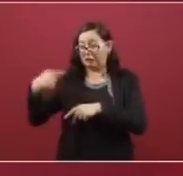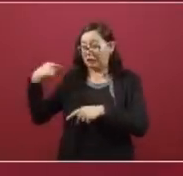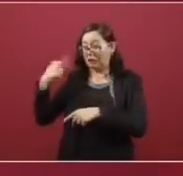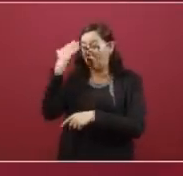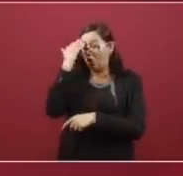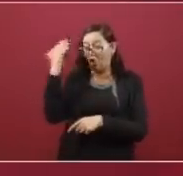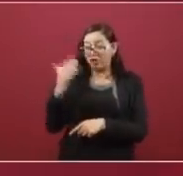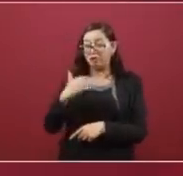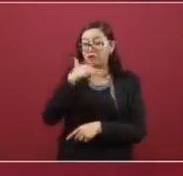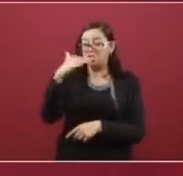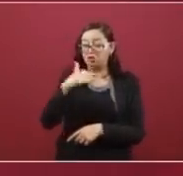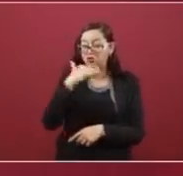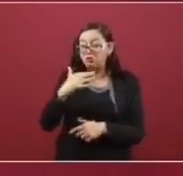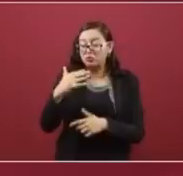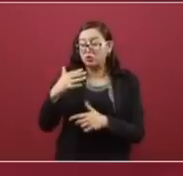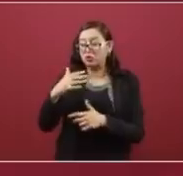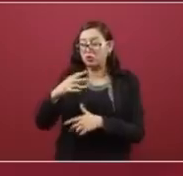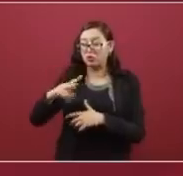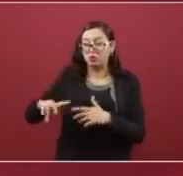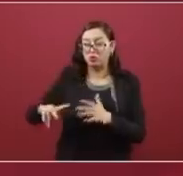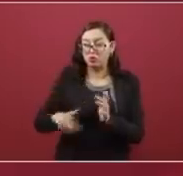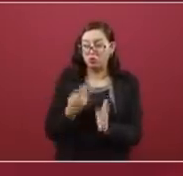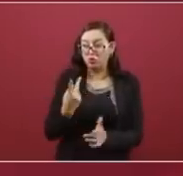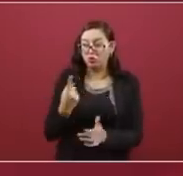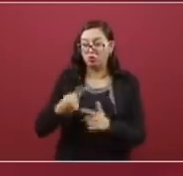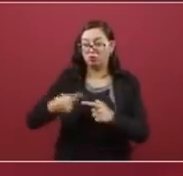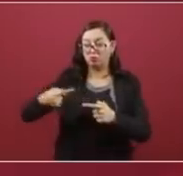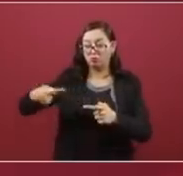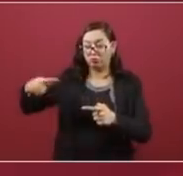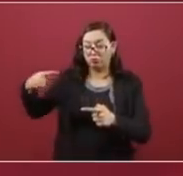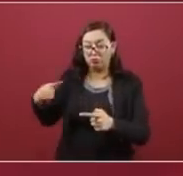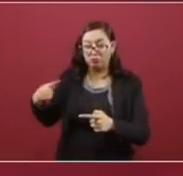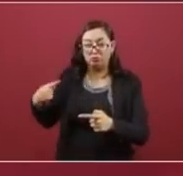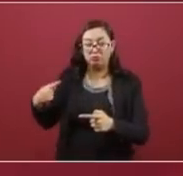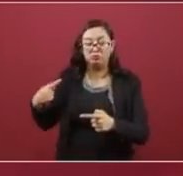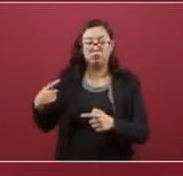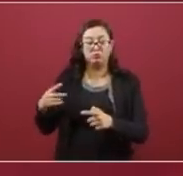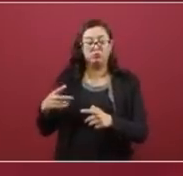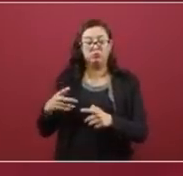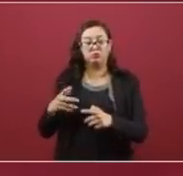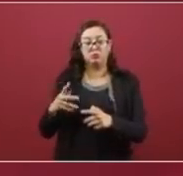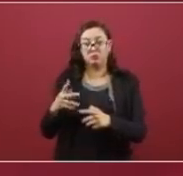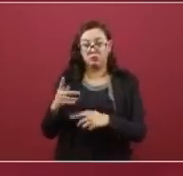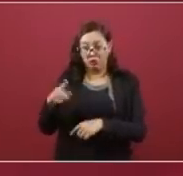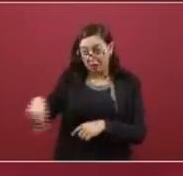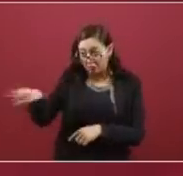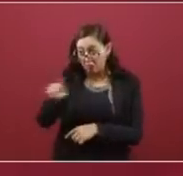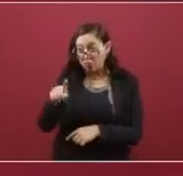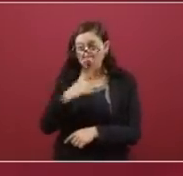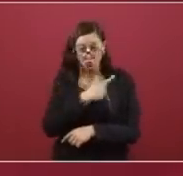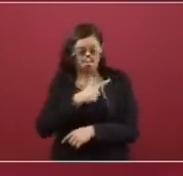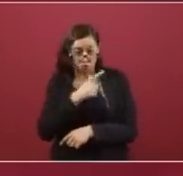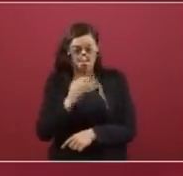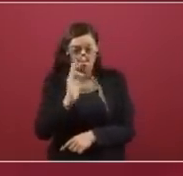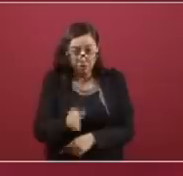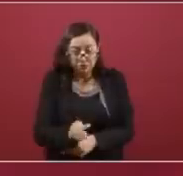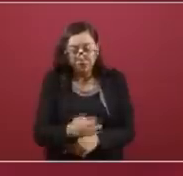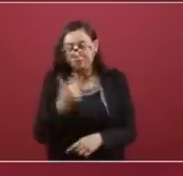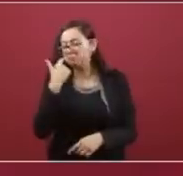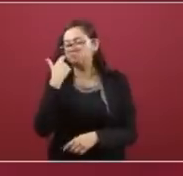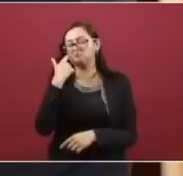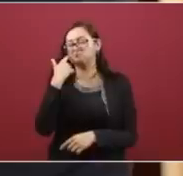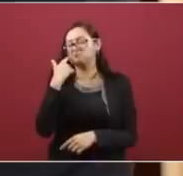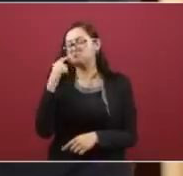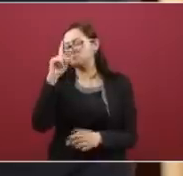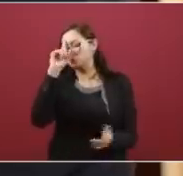pesadilla que significó la política neoliberal y el predominio